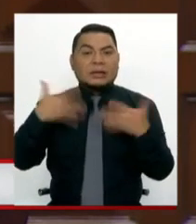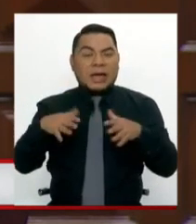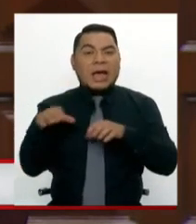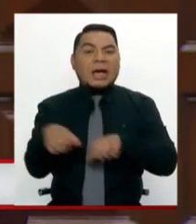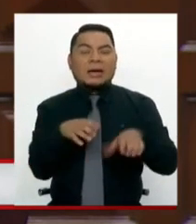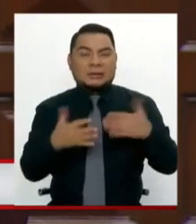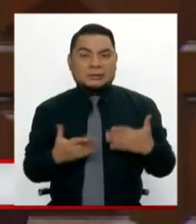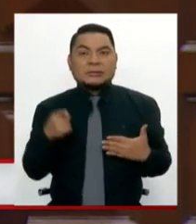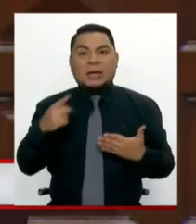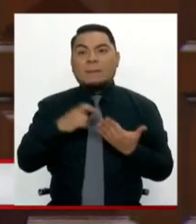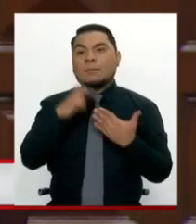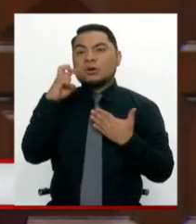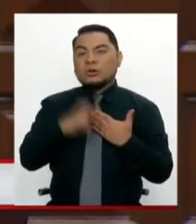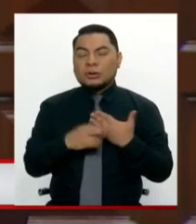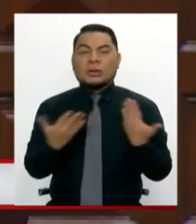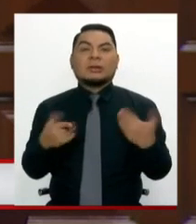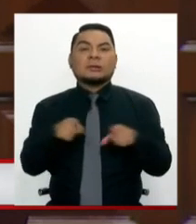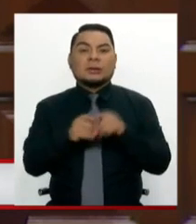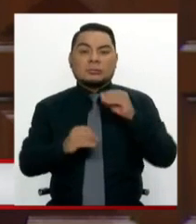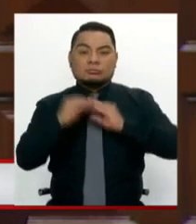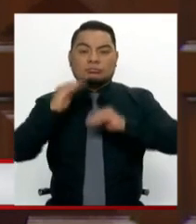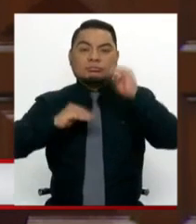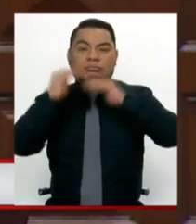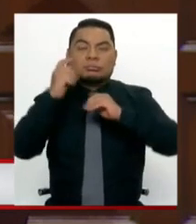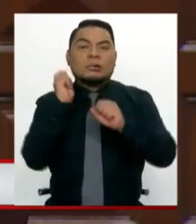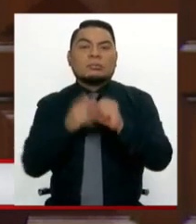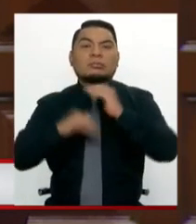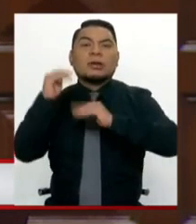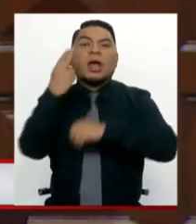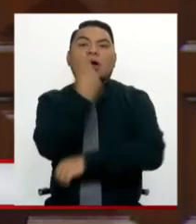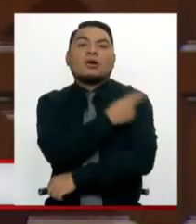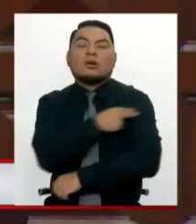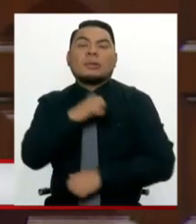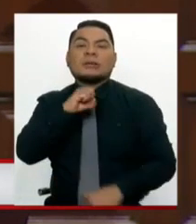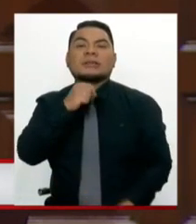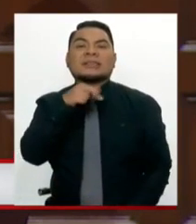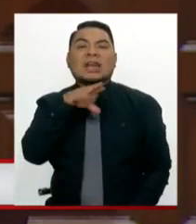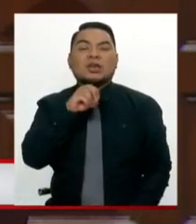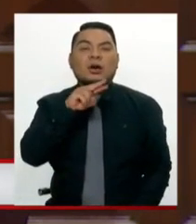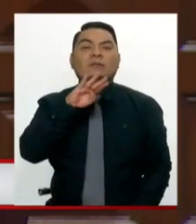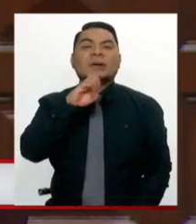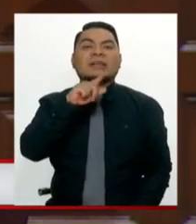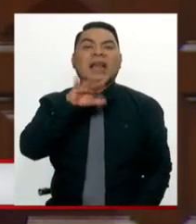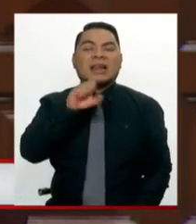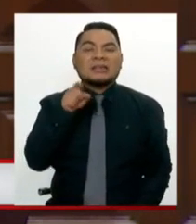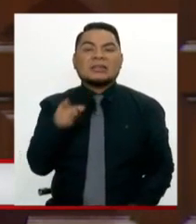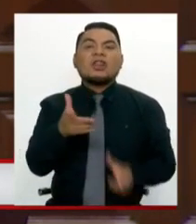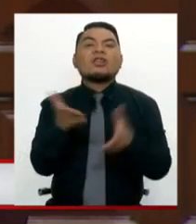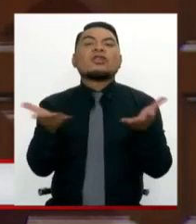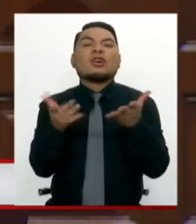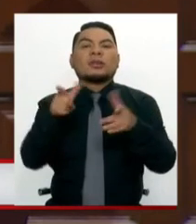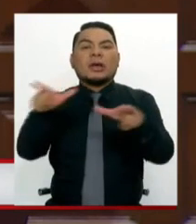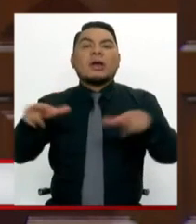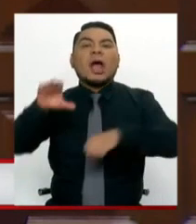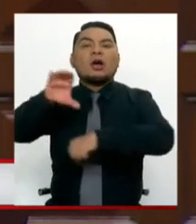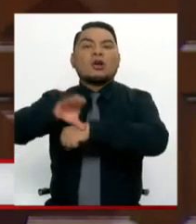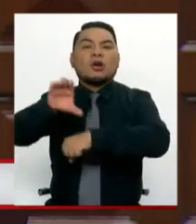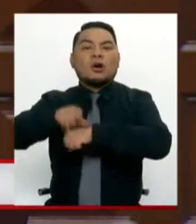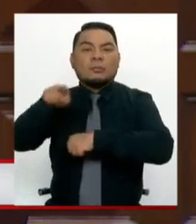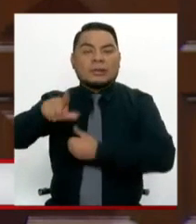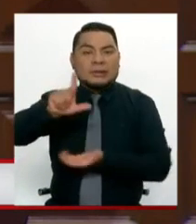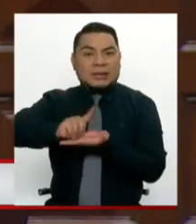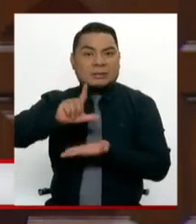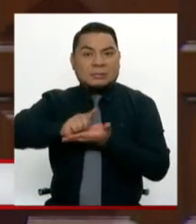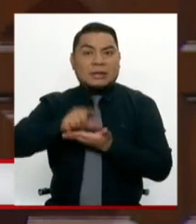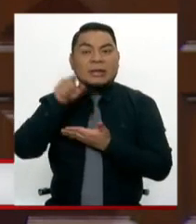el anteproyecto arquitectónico para la construcción del Hospital Sergio Bernales en el distrito de Comas, en Lima, el